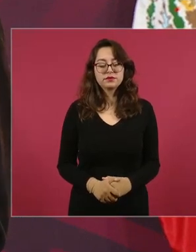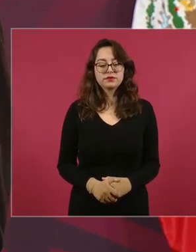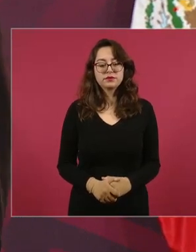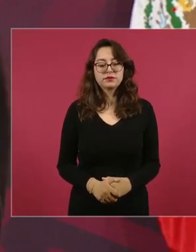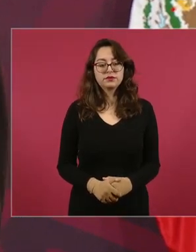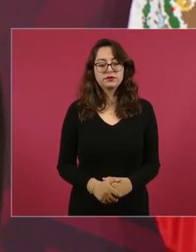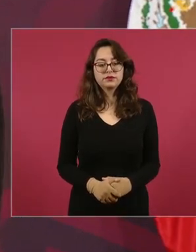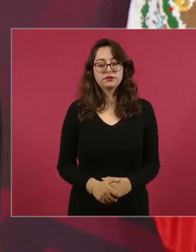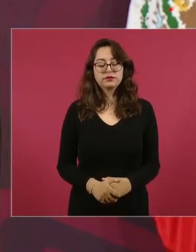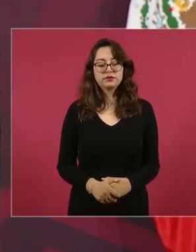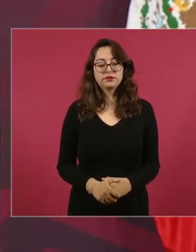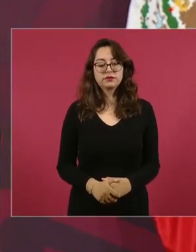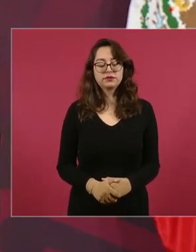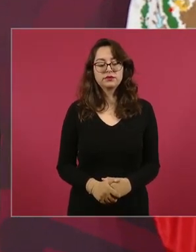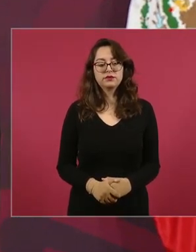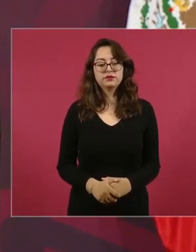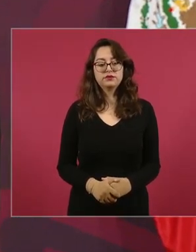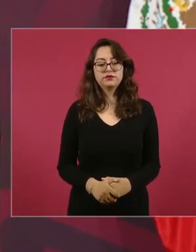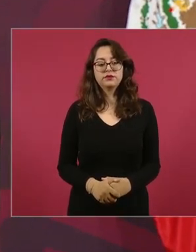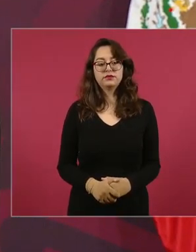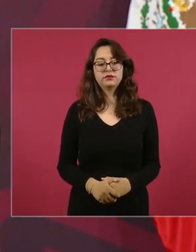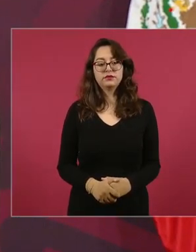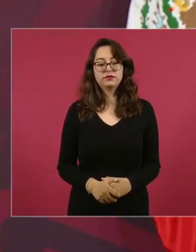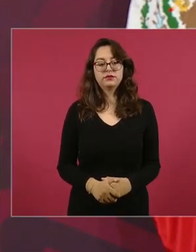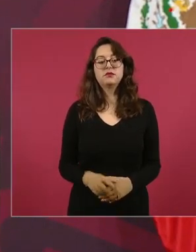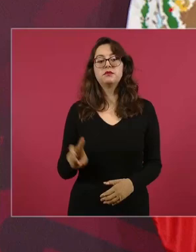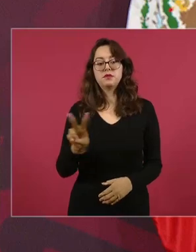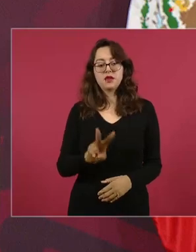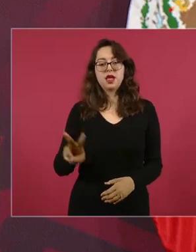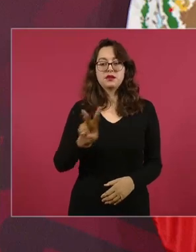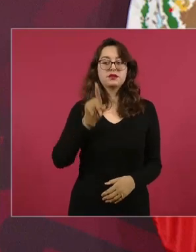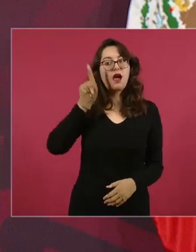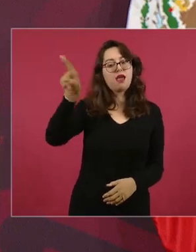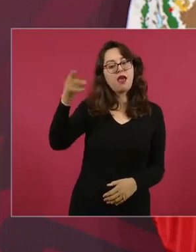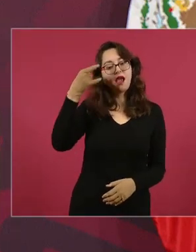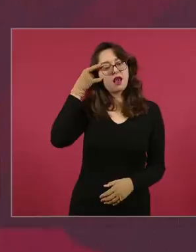aquí, el viernes. ¿Es en Campeche?